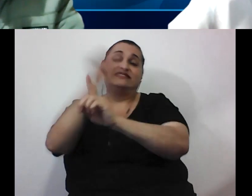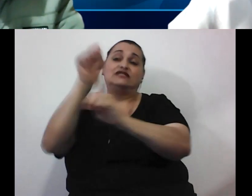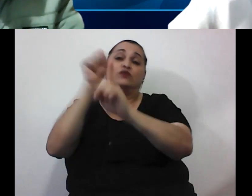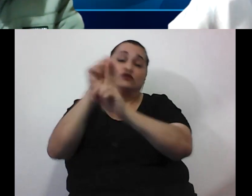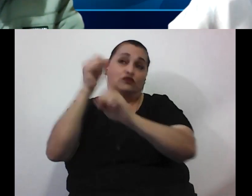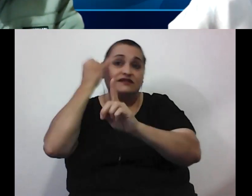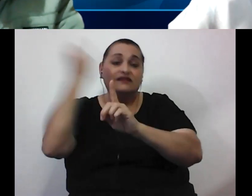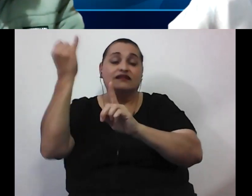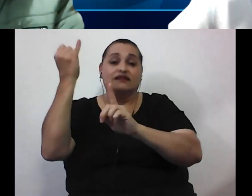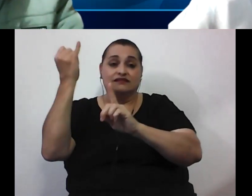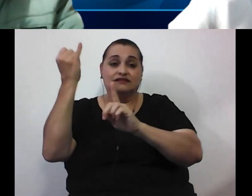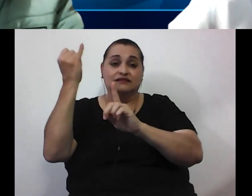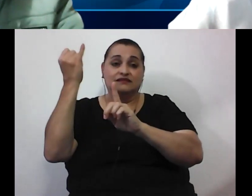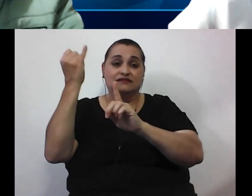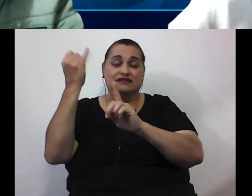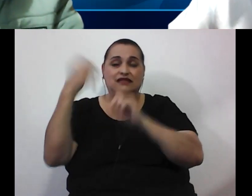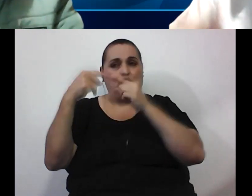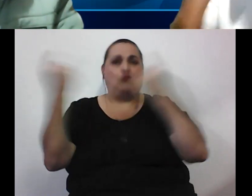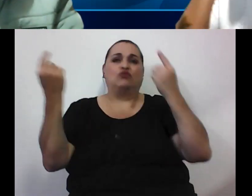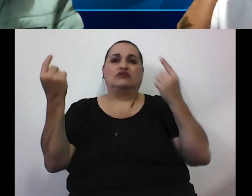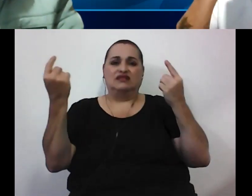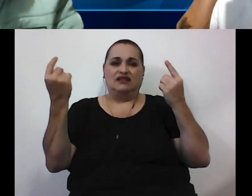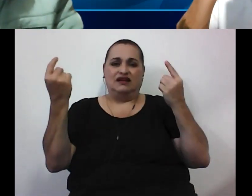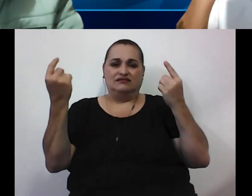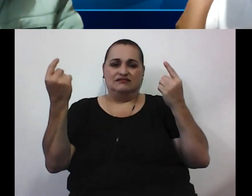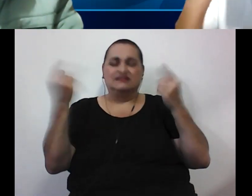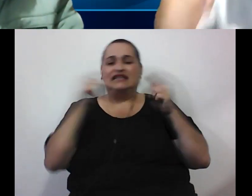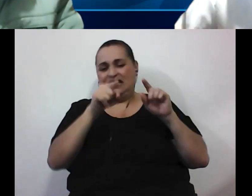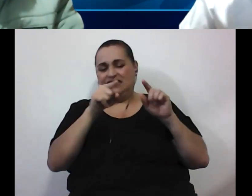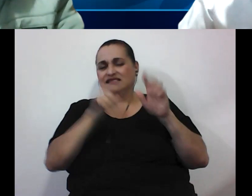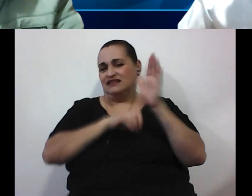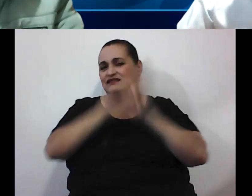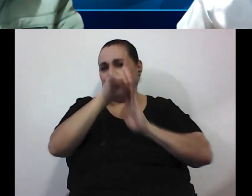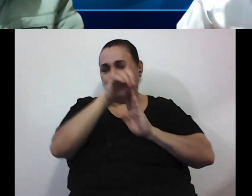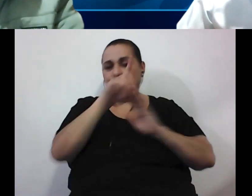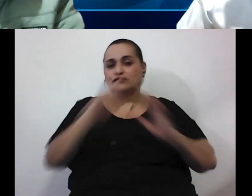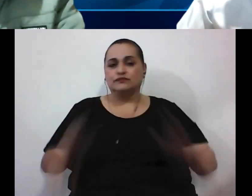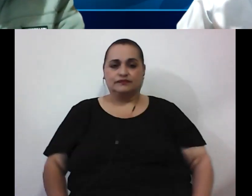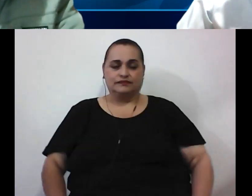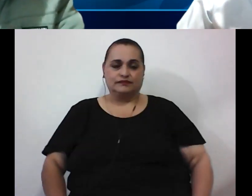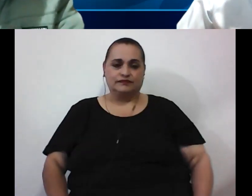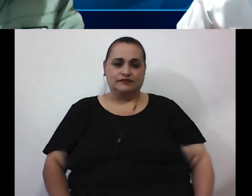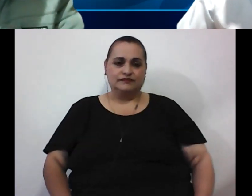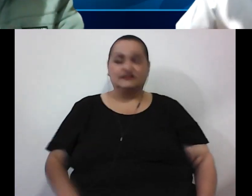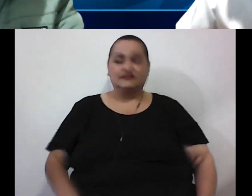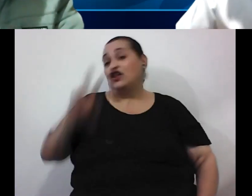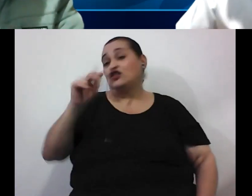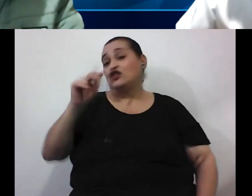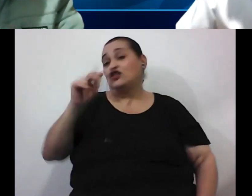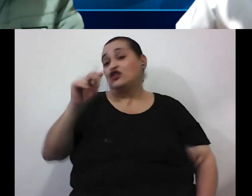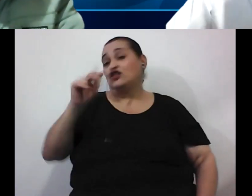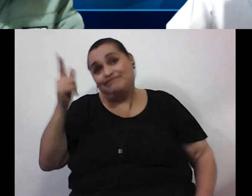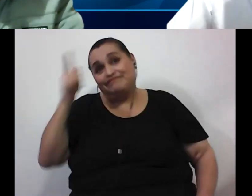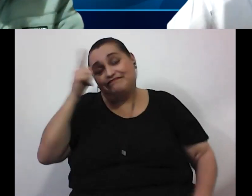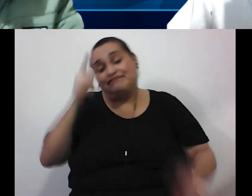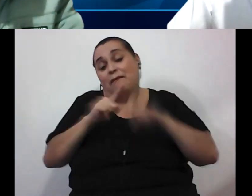ideas que van en contra justamente de estos desarrollos. No pareciera tener sentido, pero sí lo